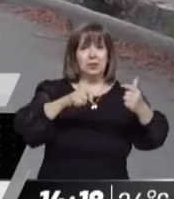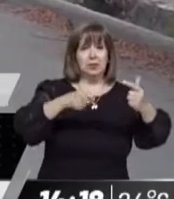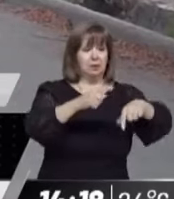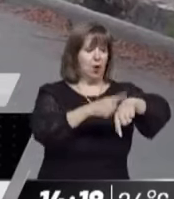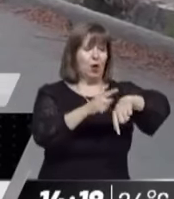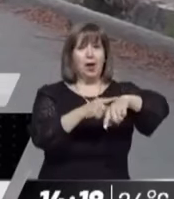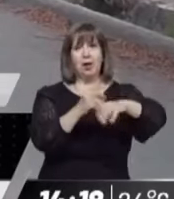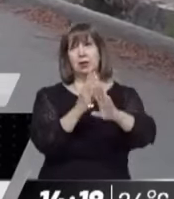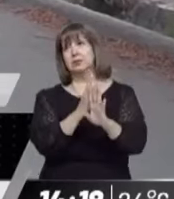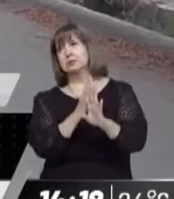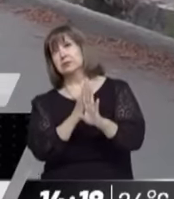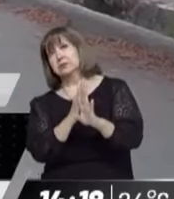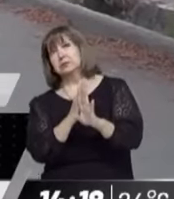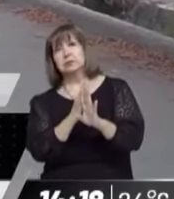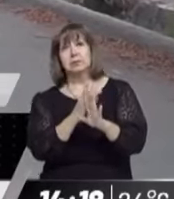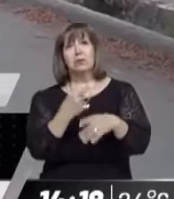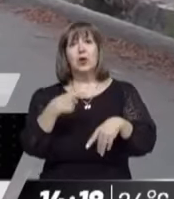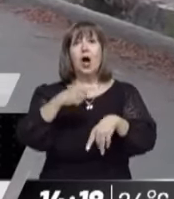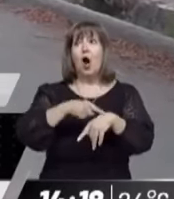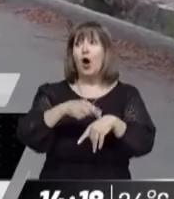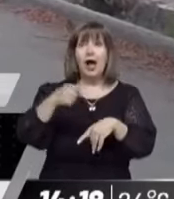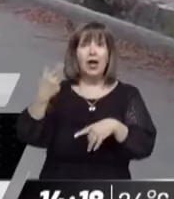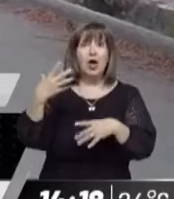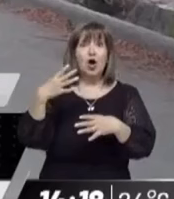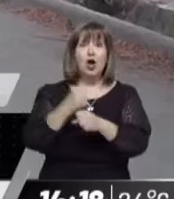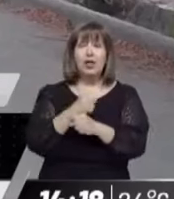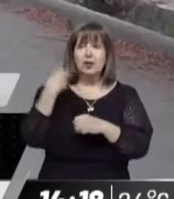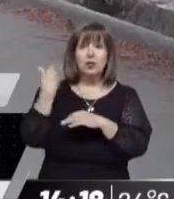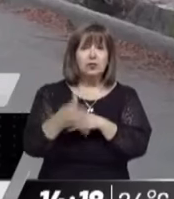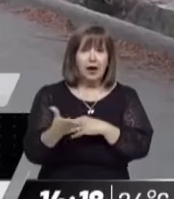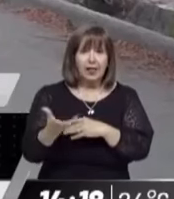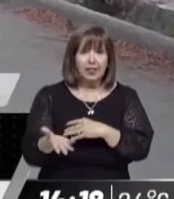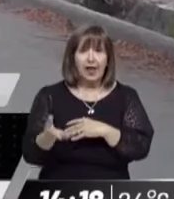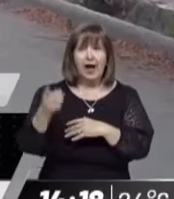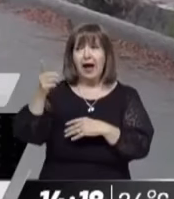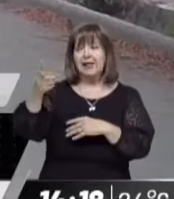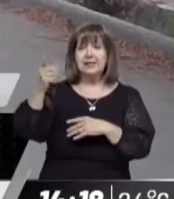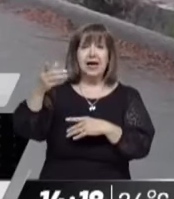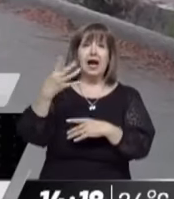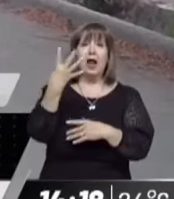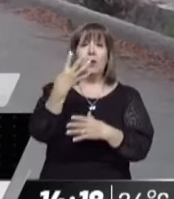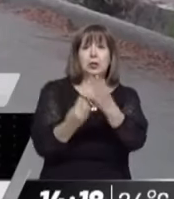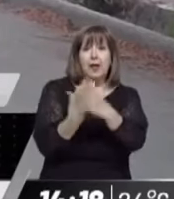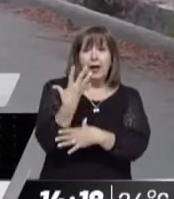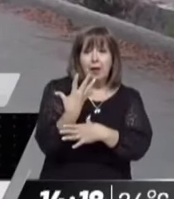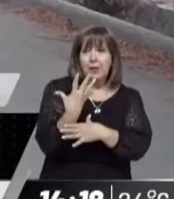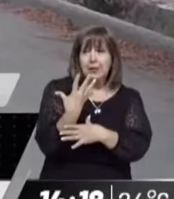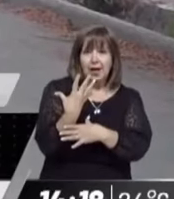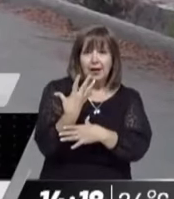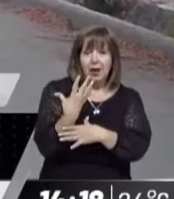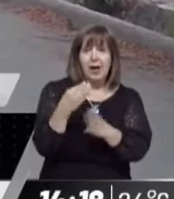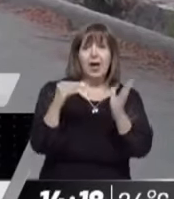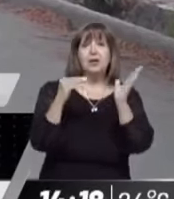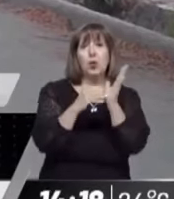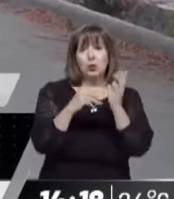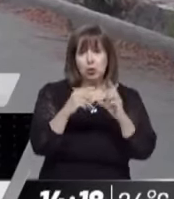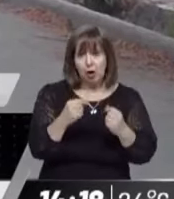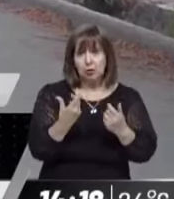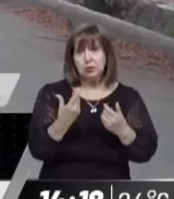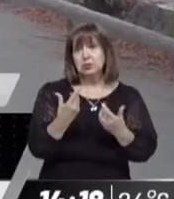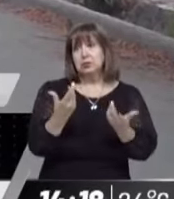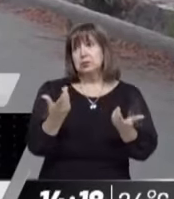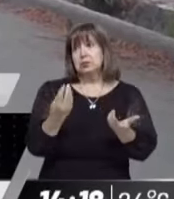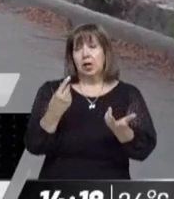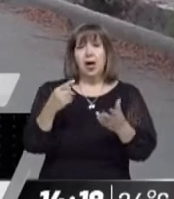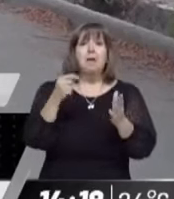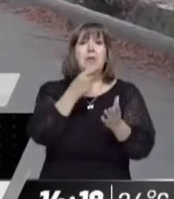sabiendo los horarios de los colectivos que llegan tarde allá tenes que estar a a las 4 de la mañana para conseguir un turn así que que me parece